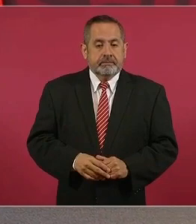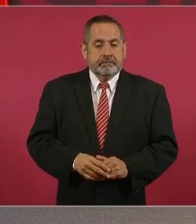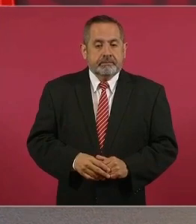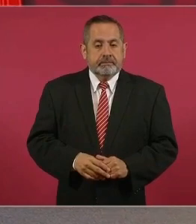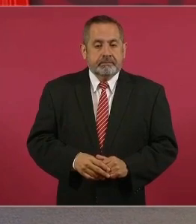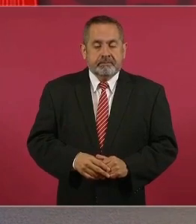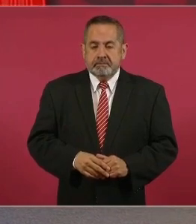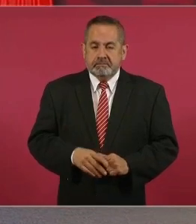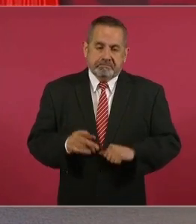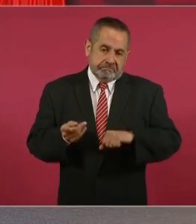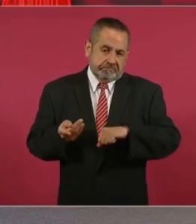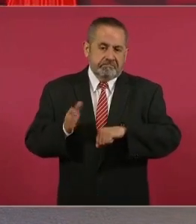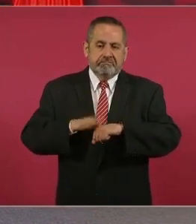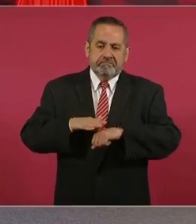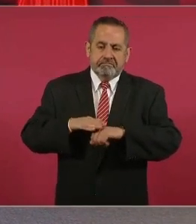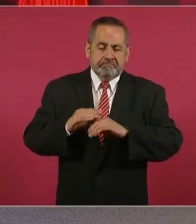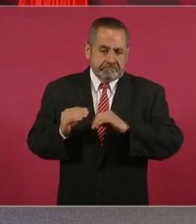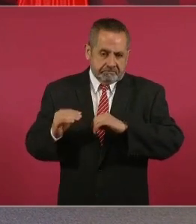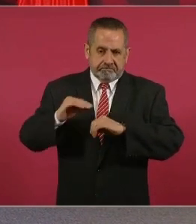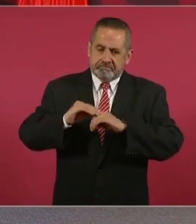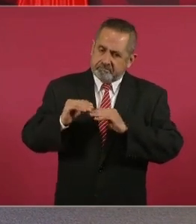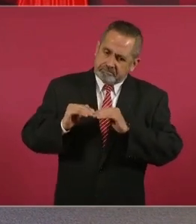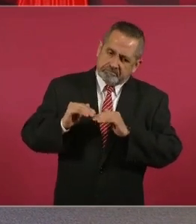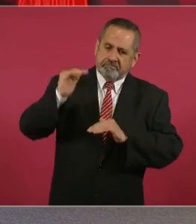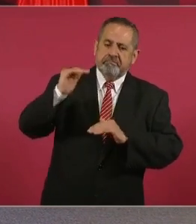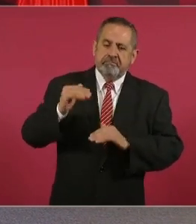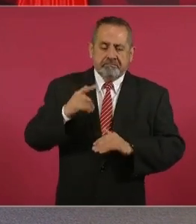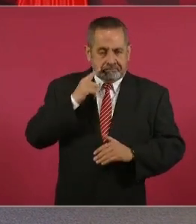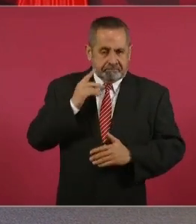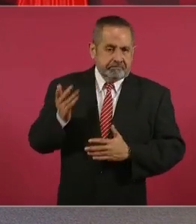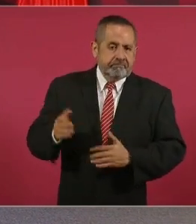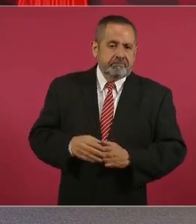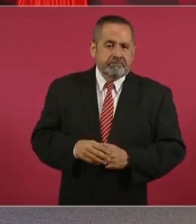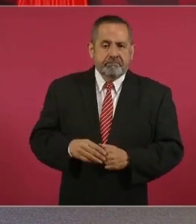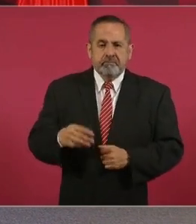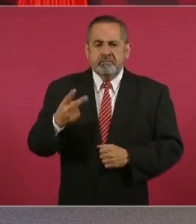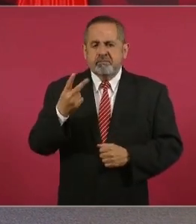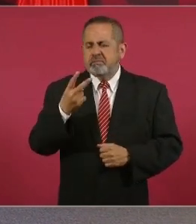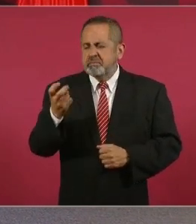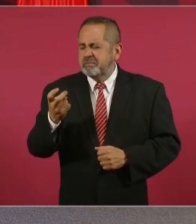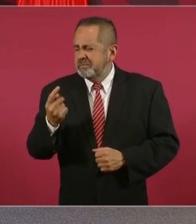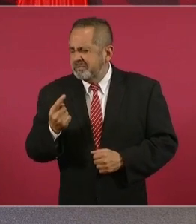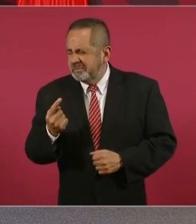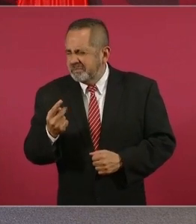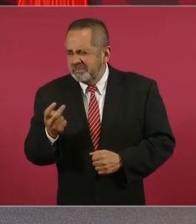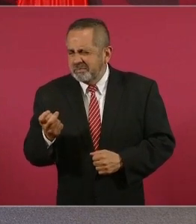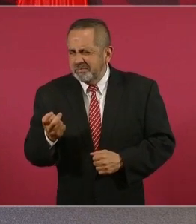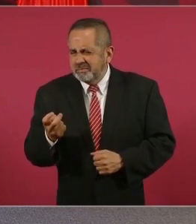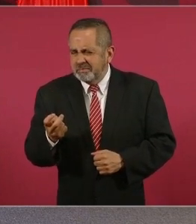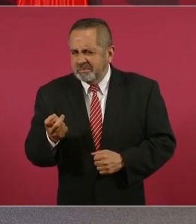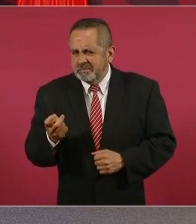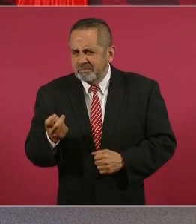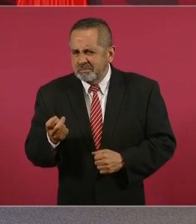se va a ir todavía más arriba. 200, ¿qué?